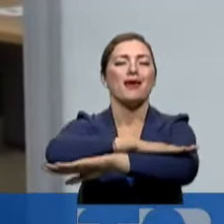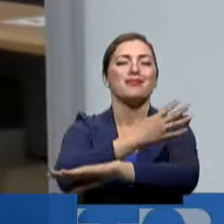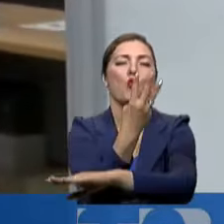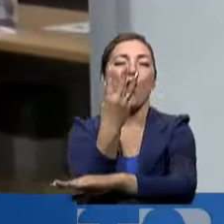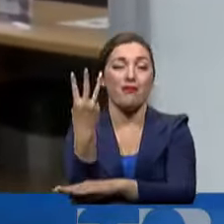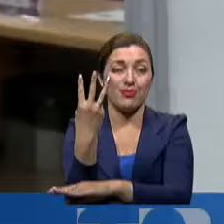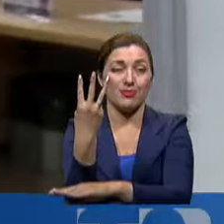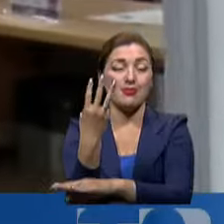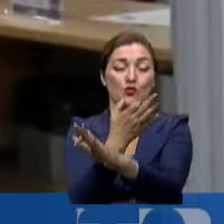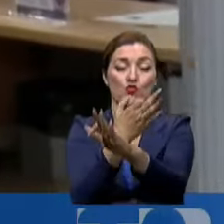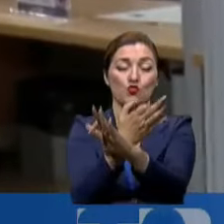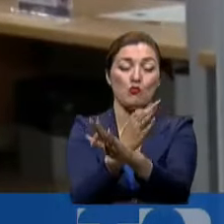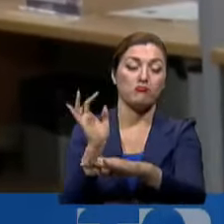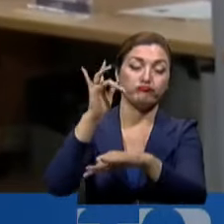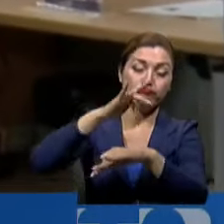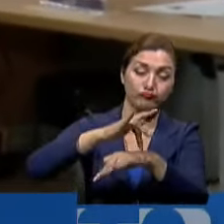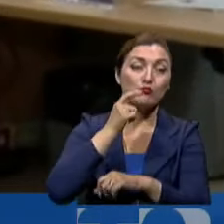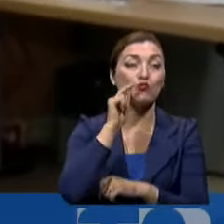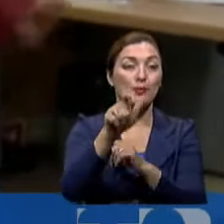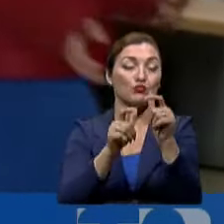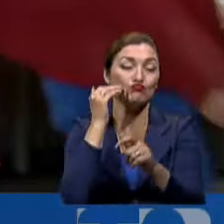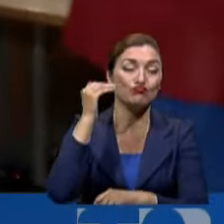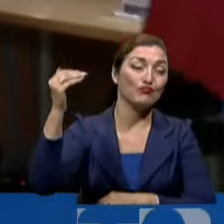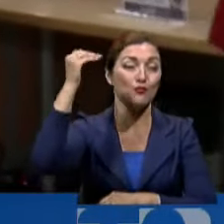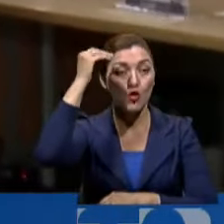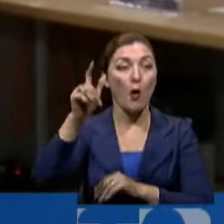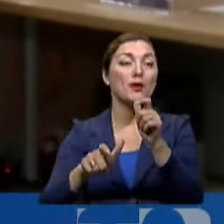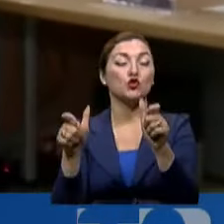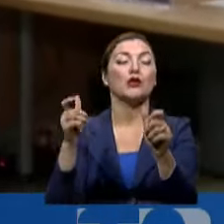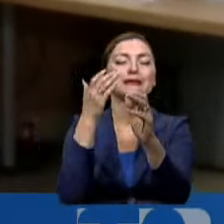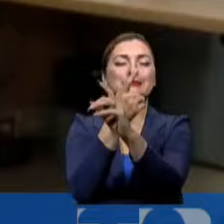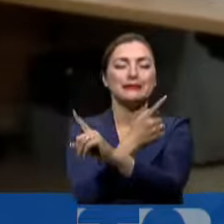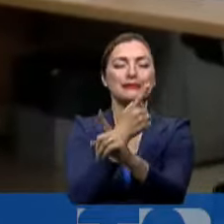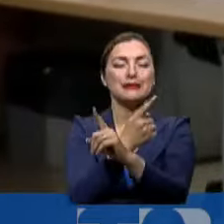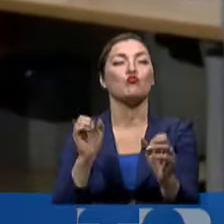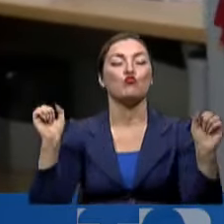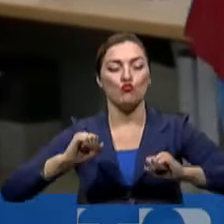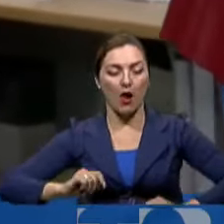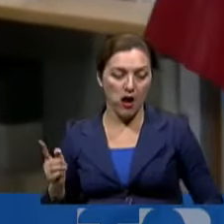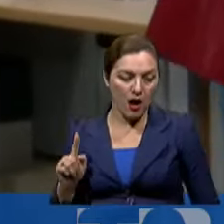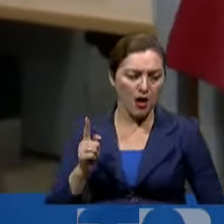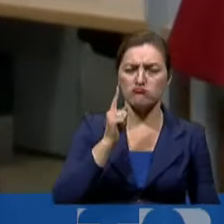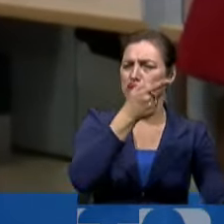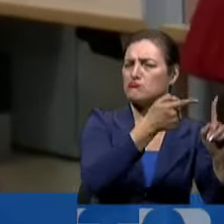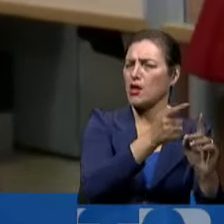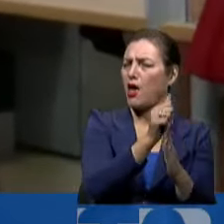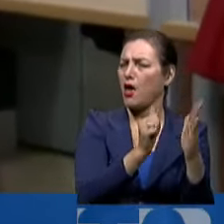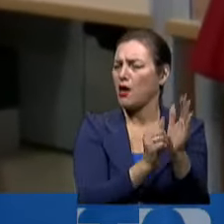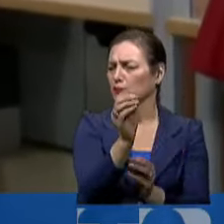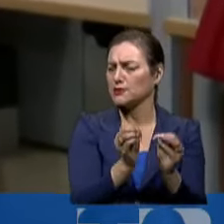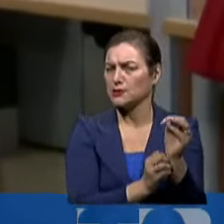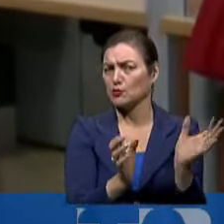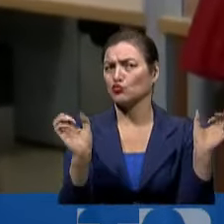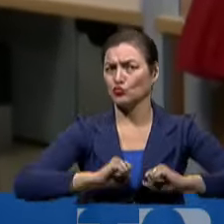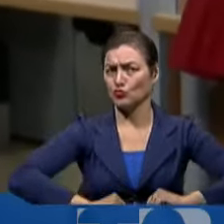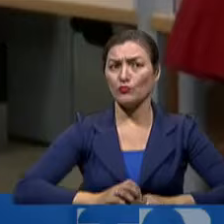web del Registro Civil. Para las personas de la tercera edad, personas con discapacidad, pueden acercarse directamente a las agencias.